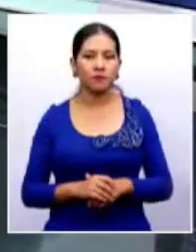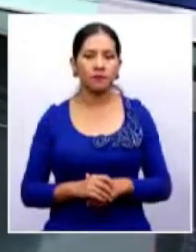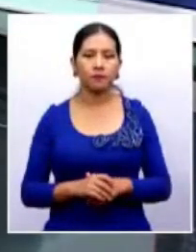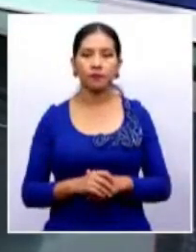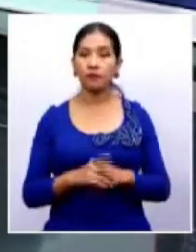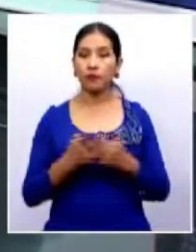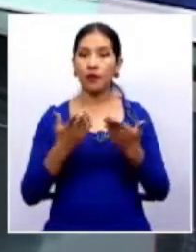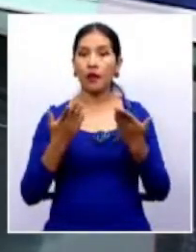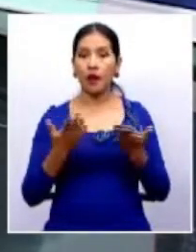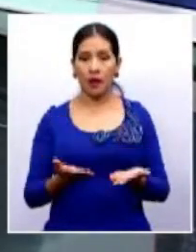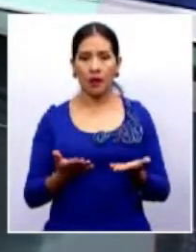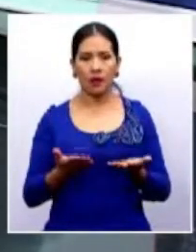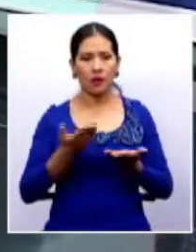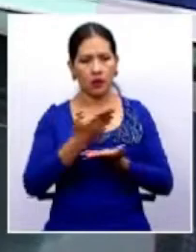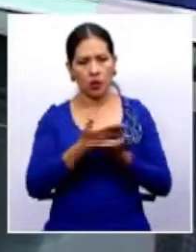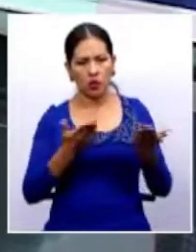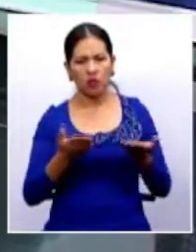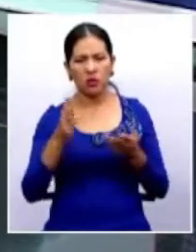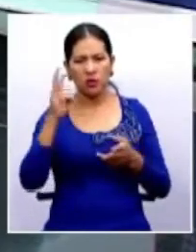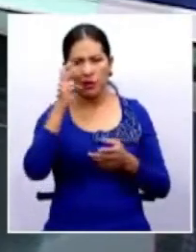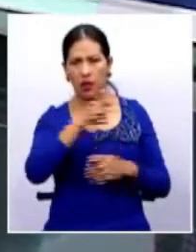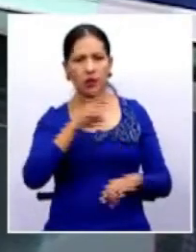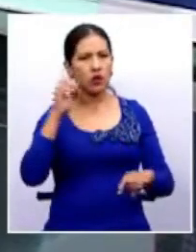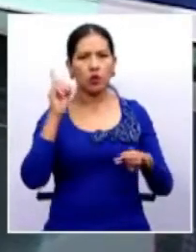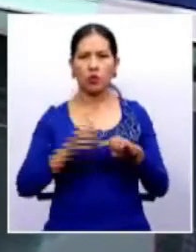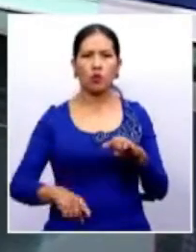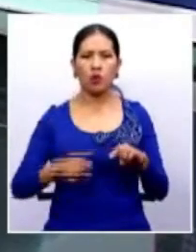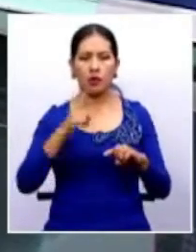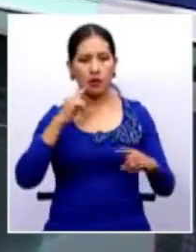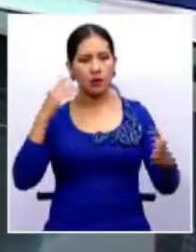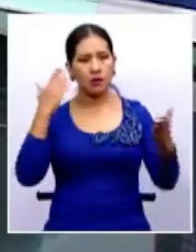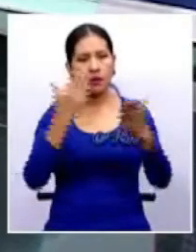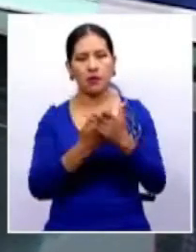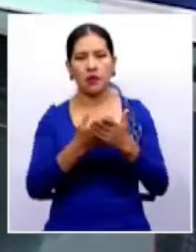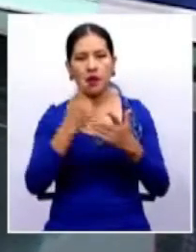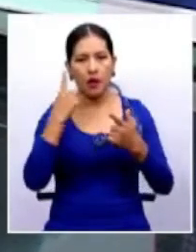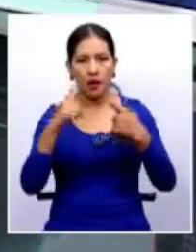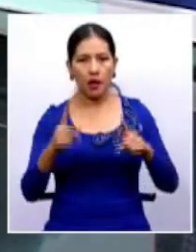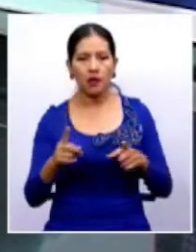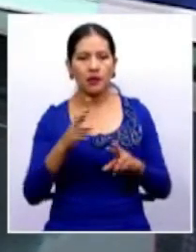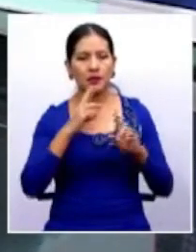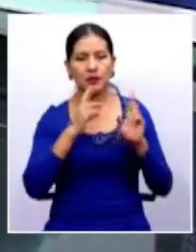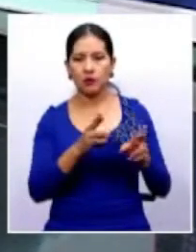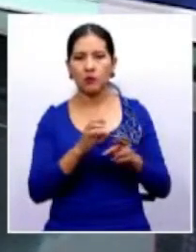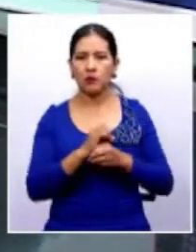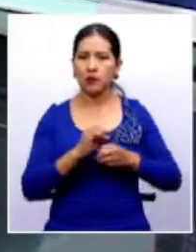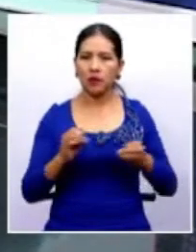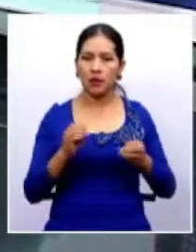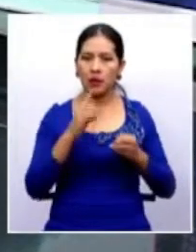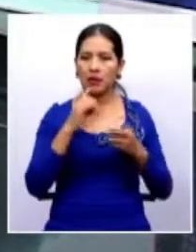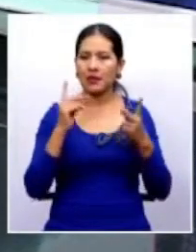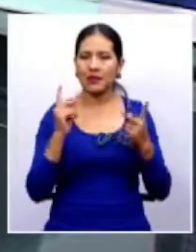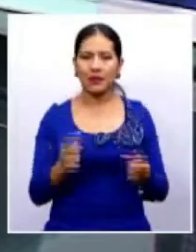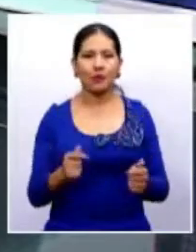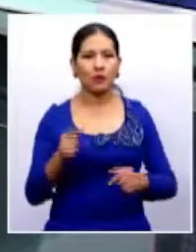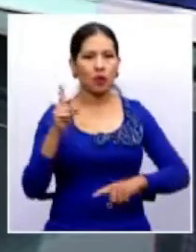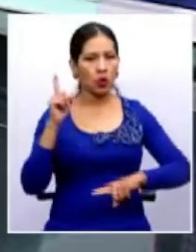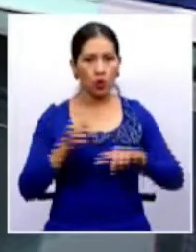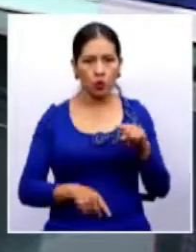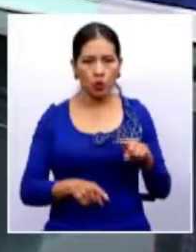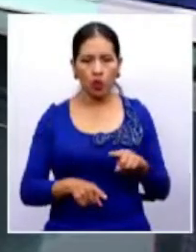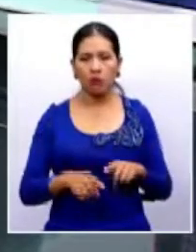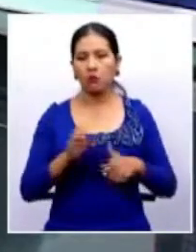Hay cosas inalcanzables hay temas que no se pueden dar una respuesta inmediata o